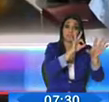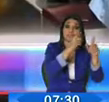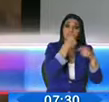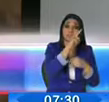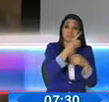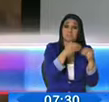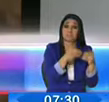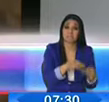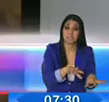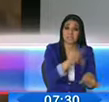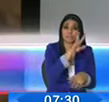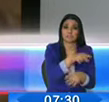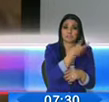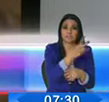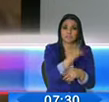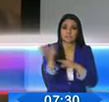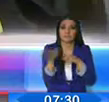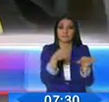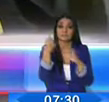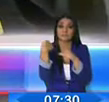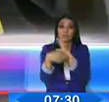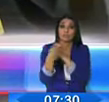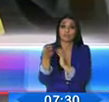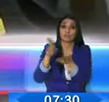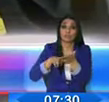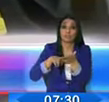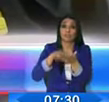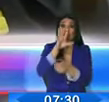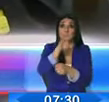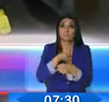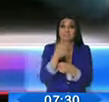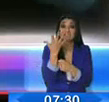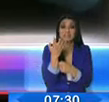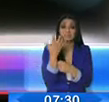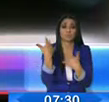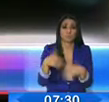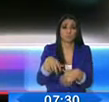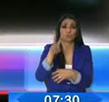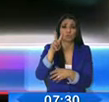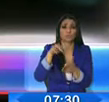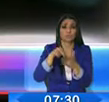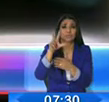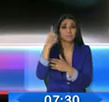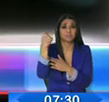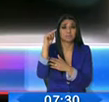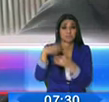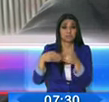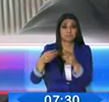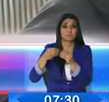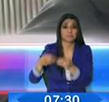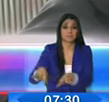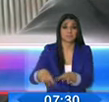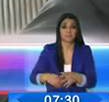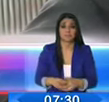en el 2016 mientras que correos en el 2015 tuvo 3,2 millones en pérdidas